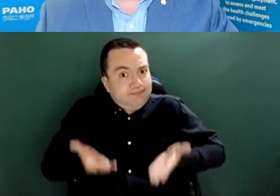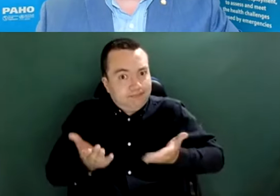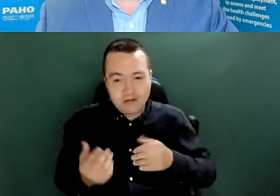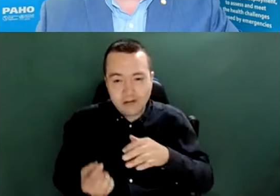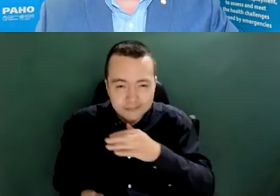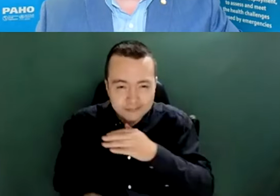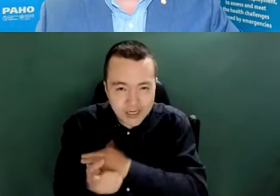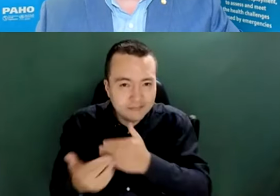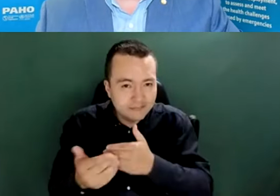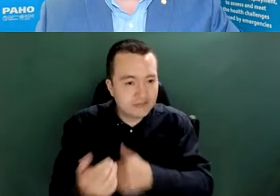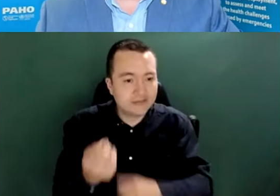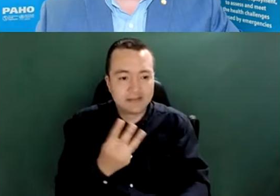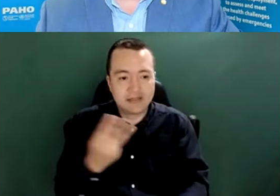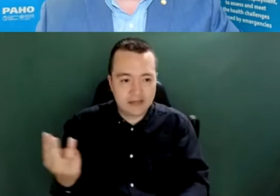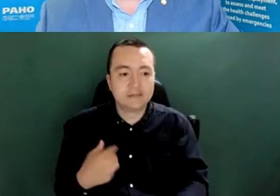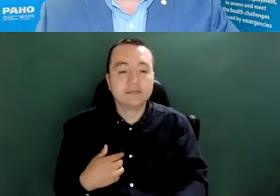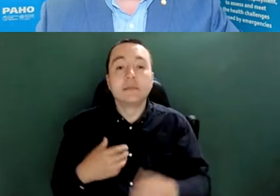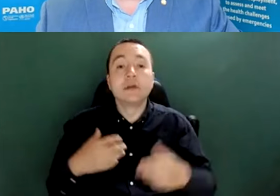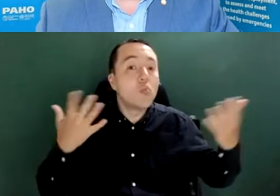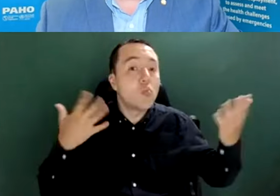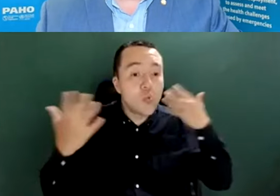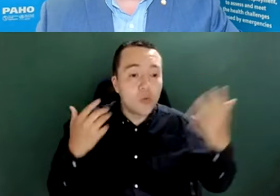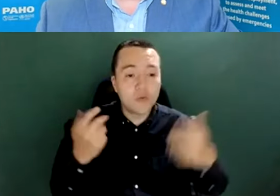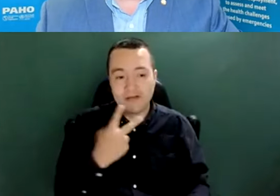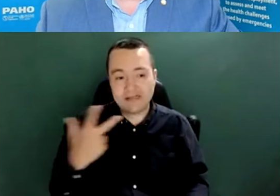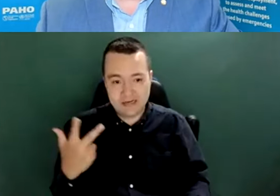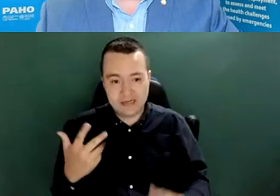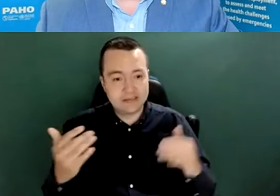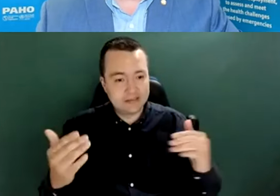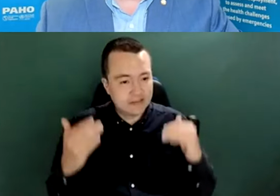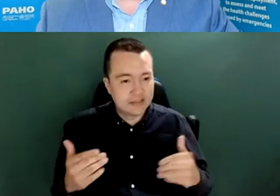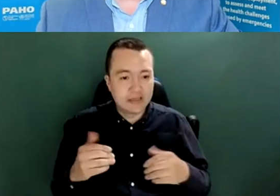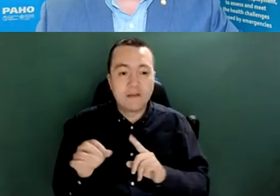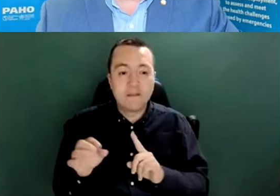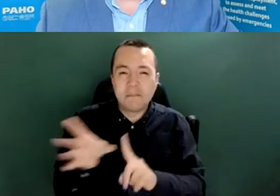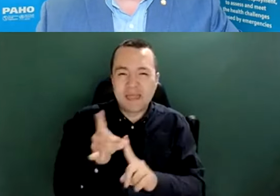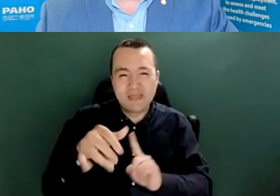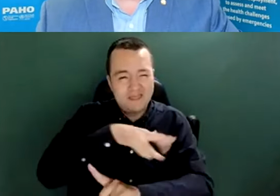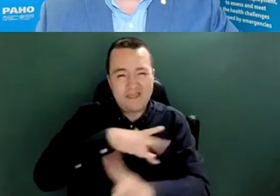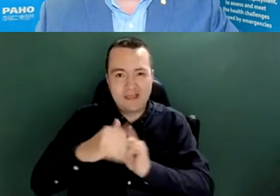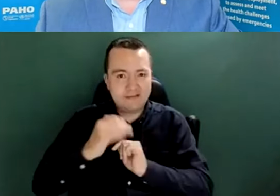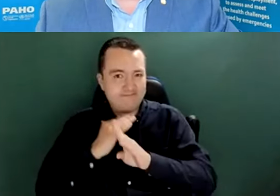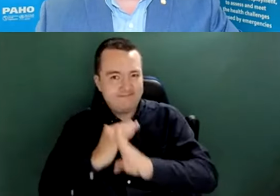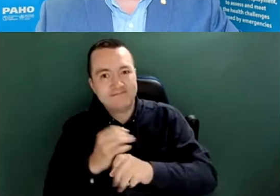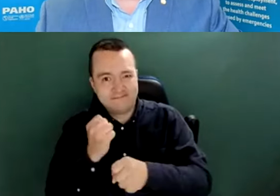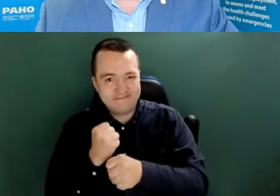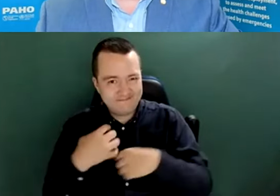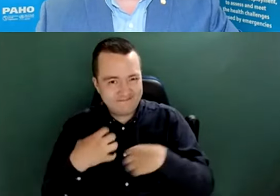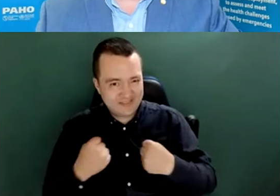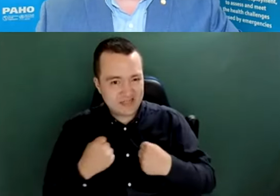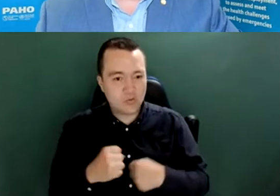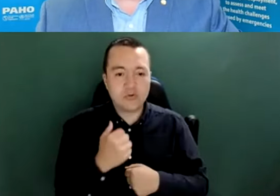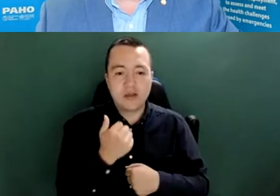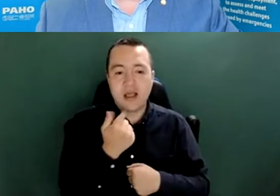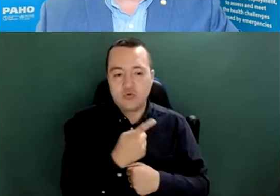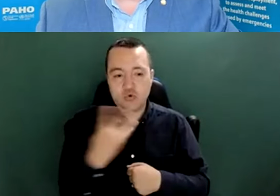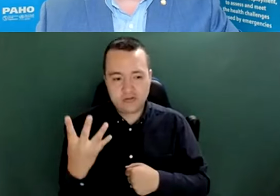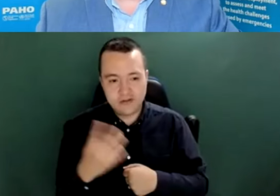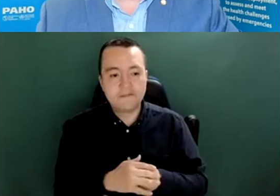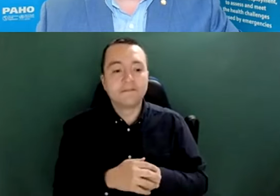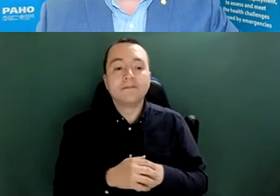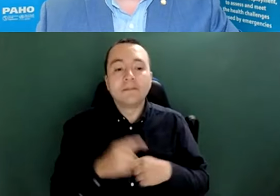zonas rurales, 23. Control de infecciones para proteger a los trabajadores de salud, 14. Estrategias